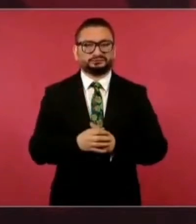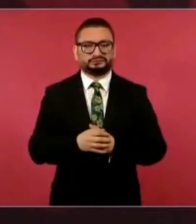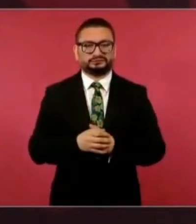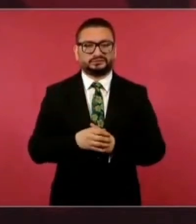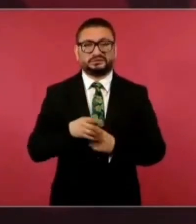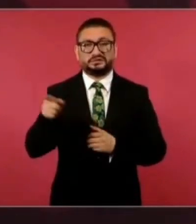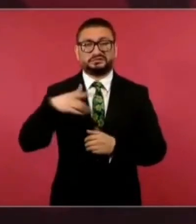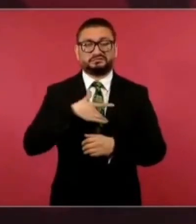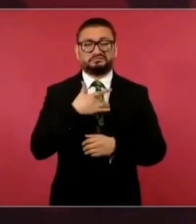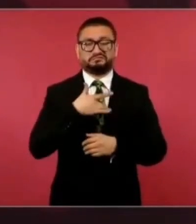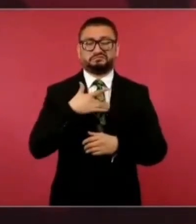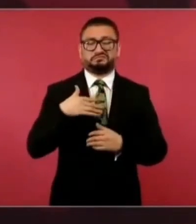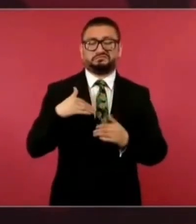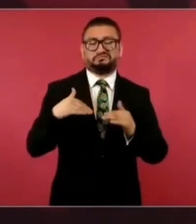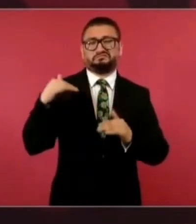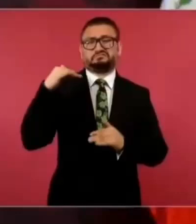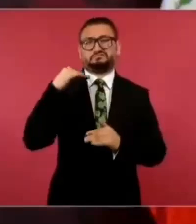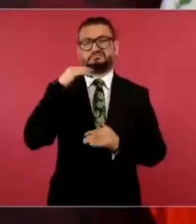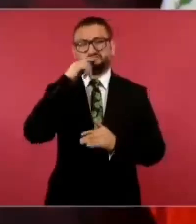prepotente de